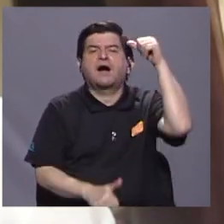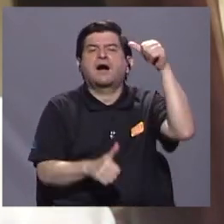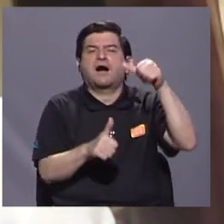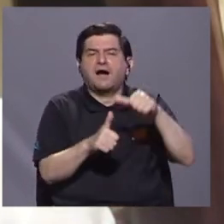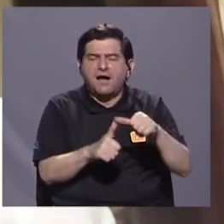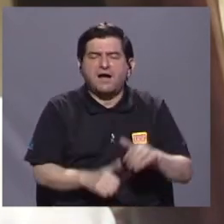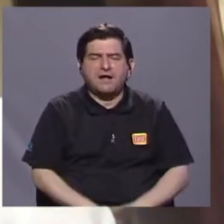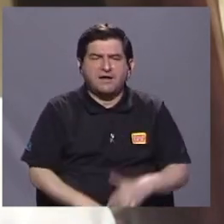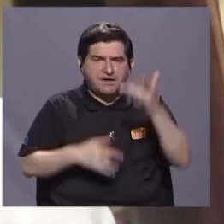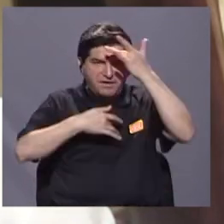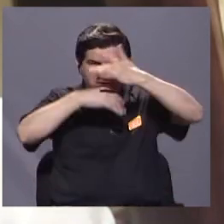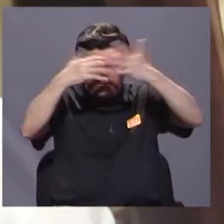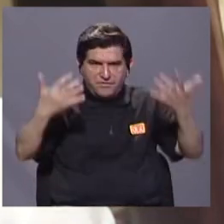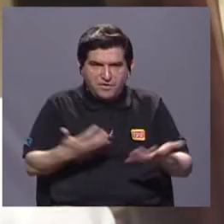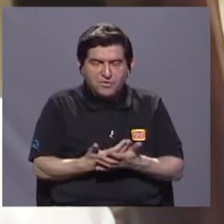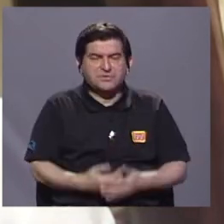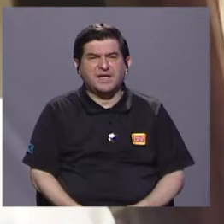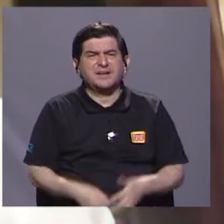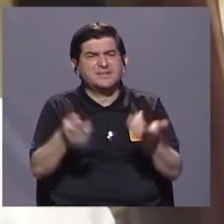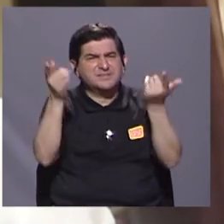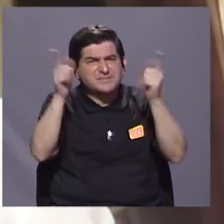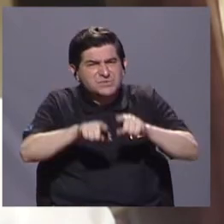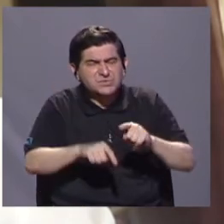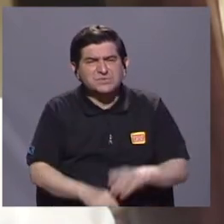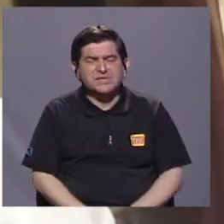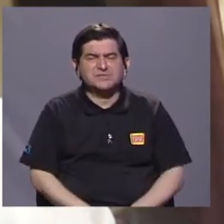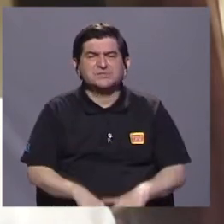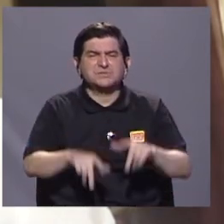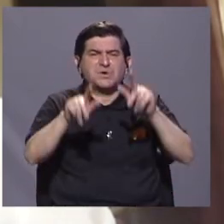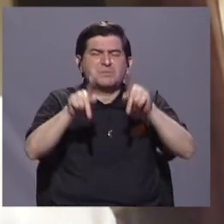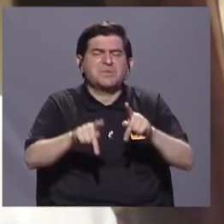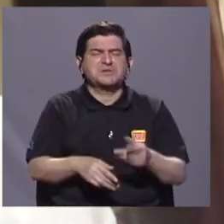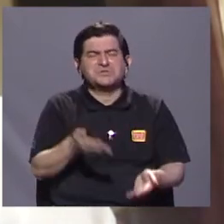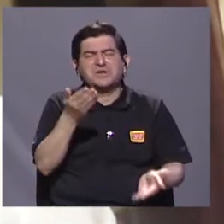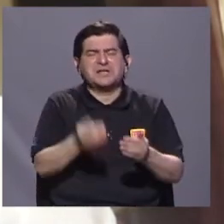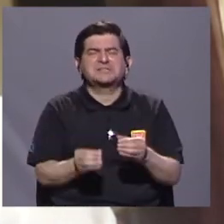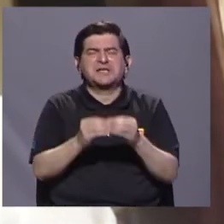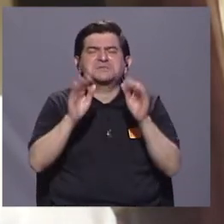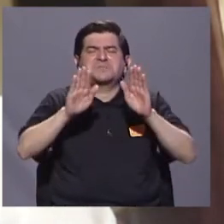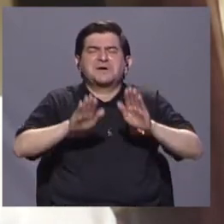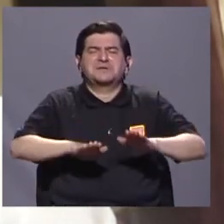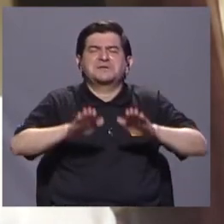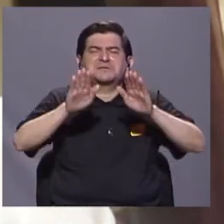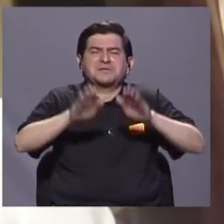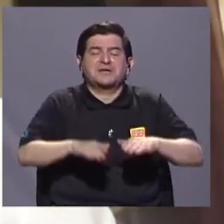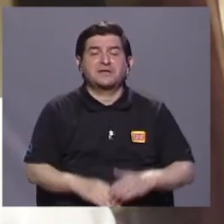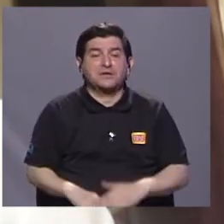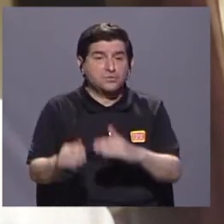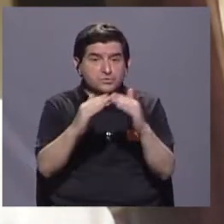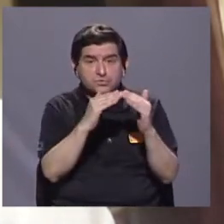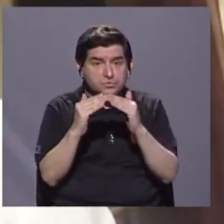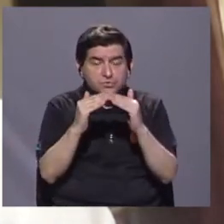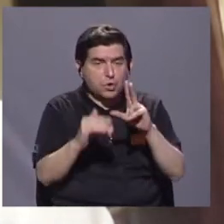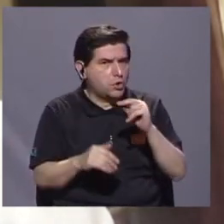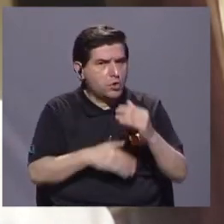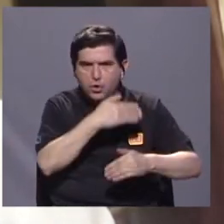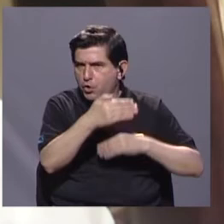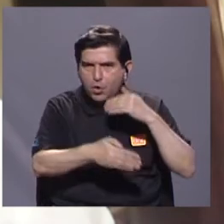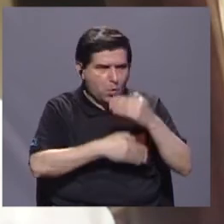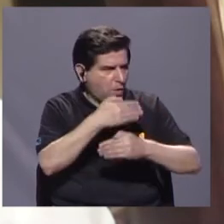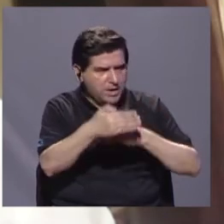tema de la pandemia. Y yo creo que mucho pasa porque se empezaron a relajar ciertas medidas en la ciudadanía, no en los